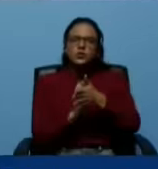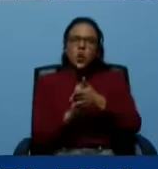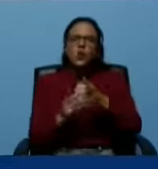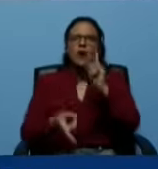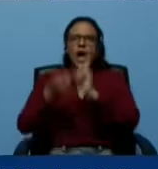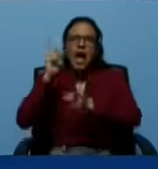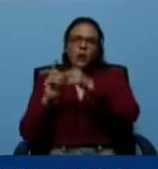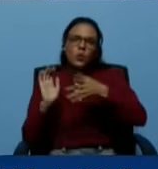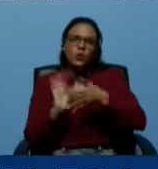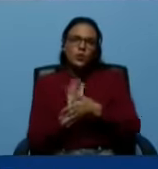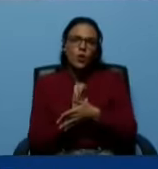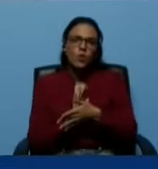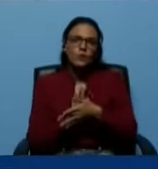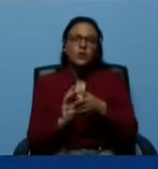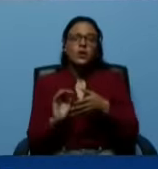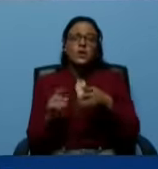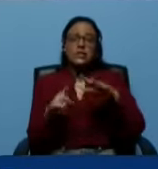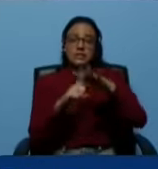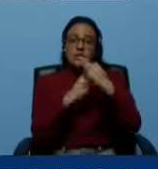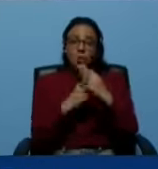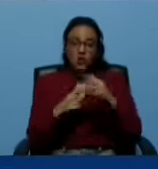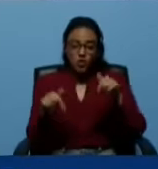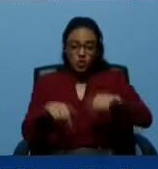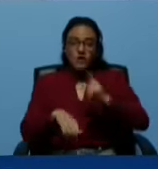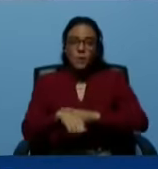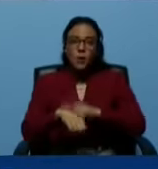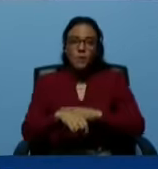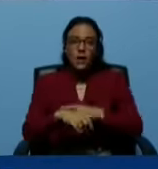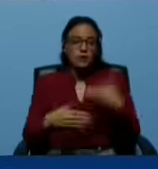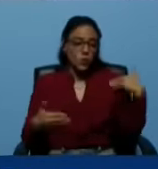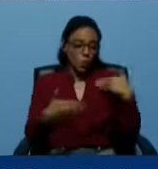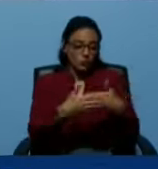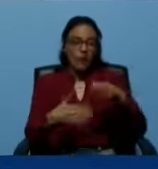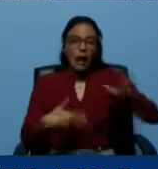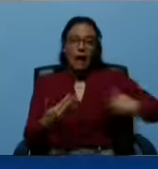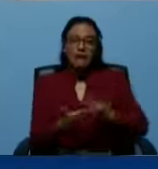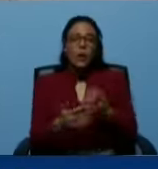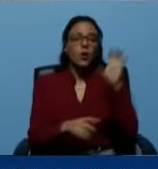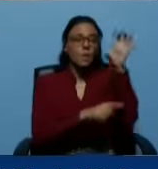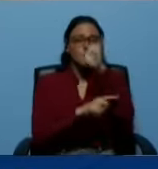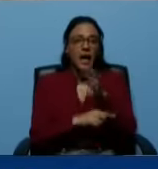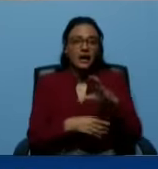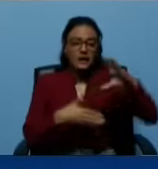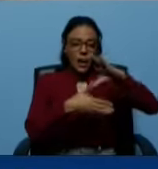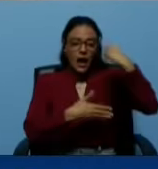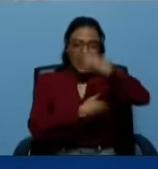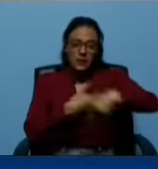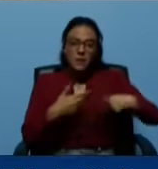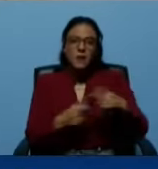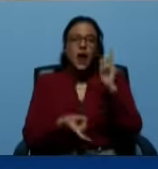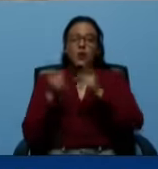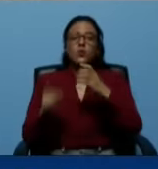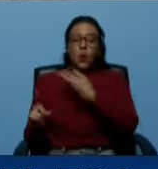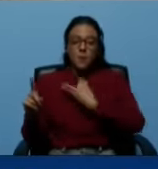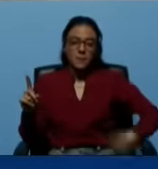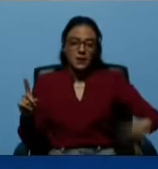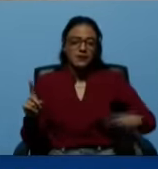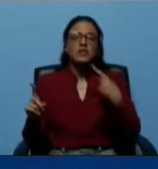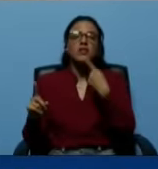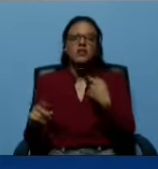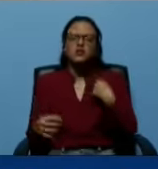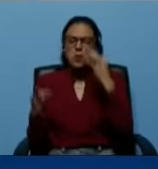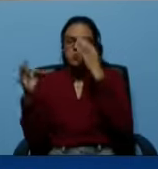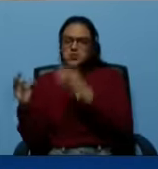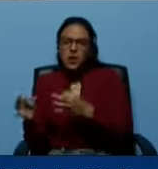posicionamientos actuales o últimos de algunos países de América Latina. El presidente Boric dice que está seguro